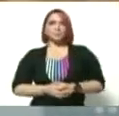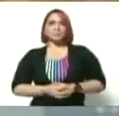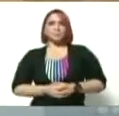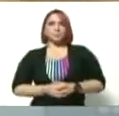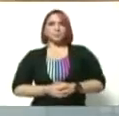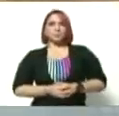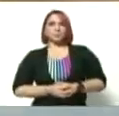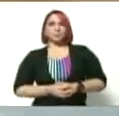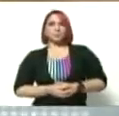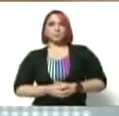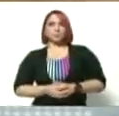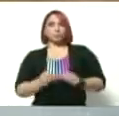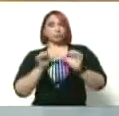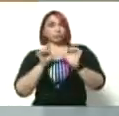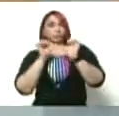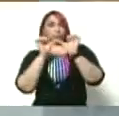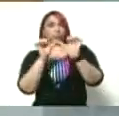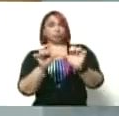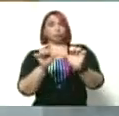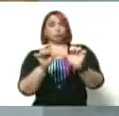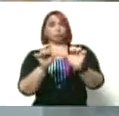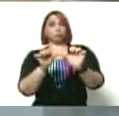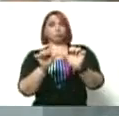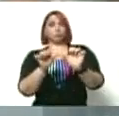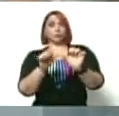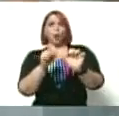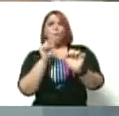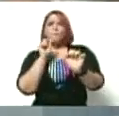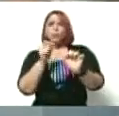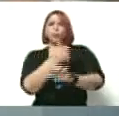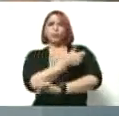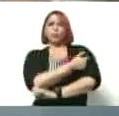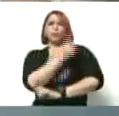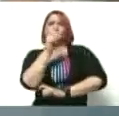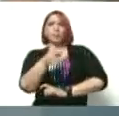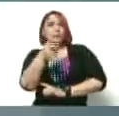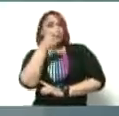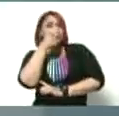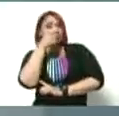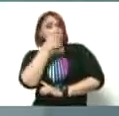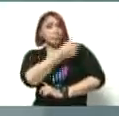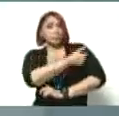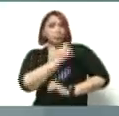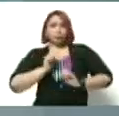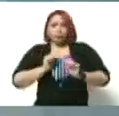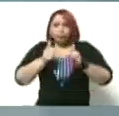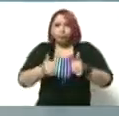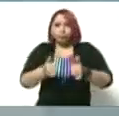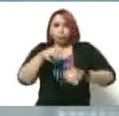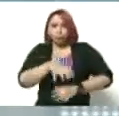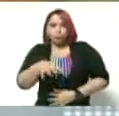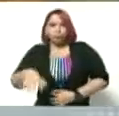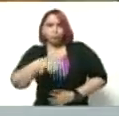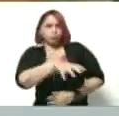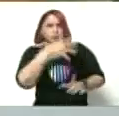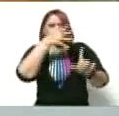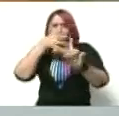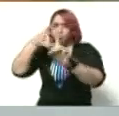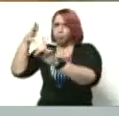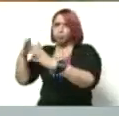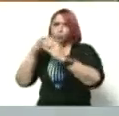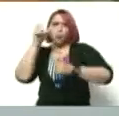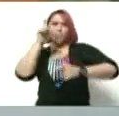el mantener los puntos de vacunas iniciales en los puntos centinelas iniciales de vacunación eso nos estamos manteniendo y reorientando para todas